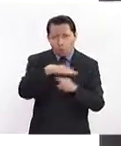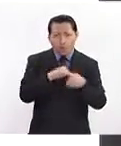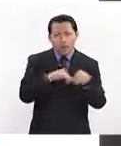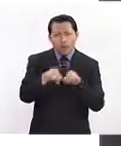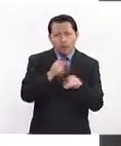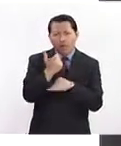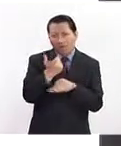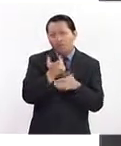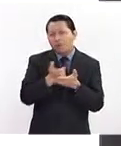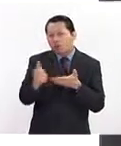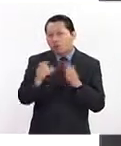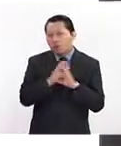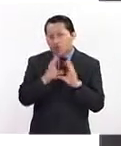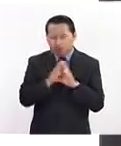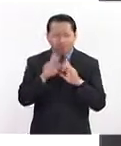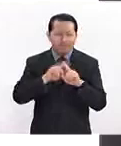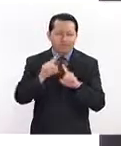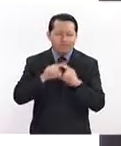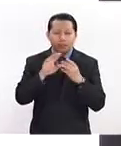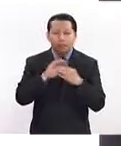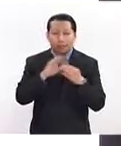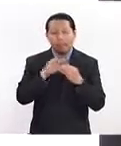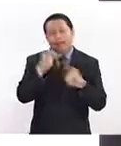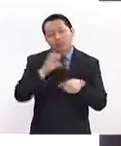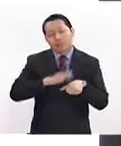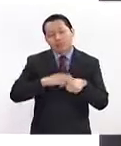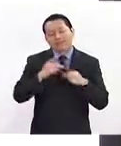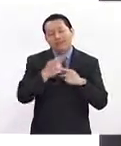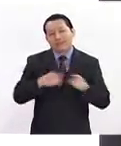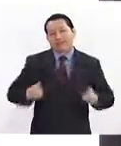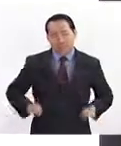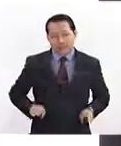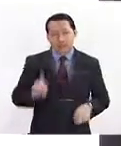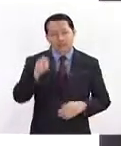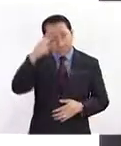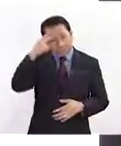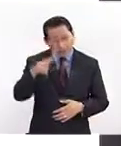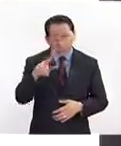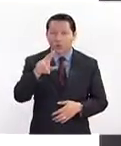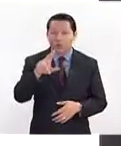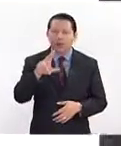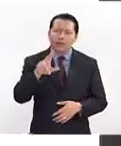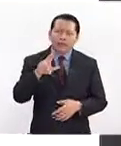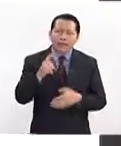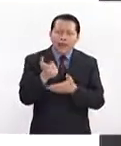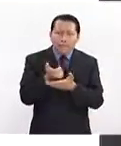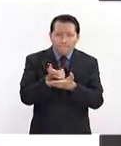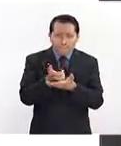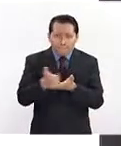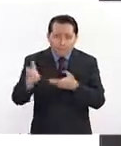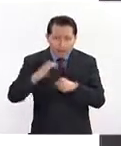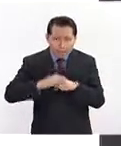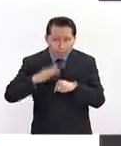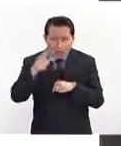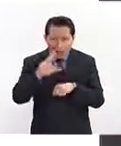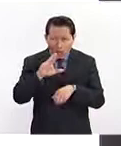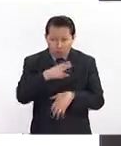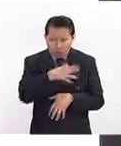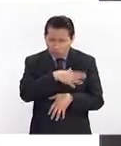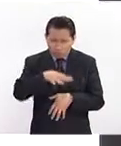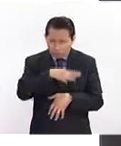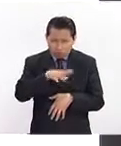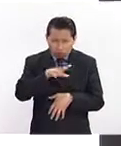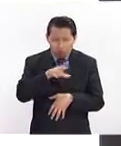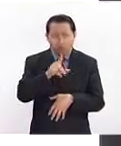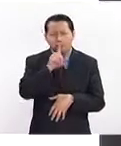Entonces esa es un poquito la mayor diferencia. Y vamos, no es que México no quiera un mejor nivel salarial para sus trabajadores. Simplemente